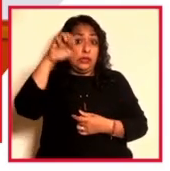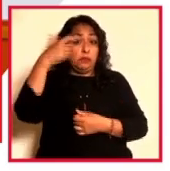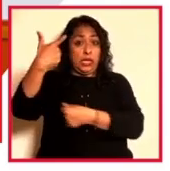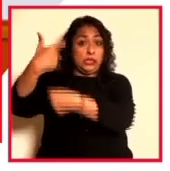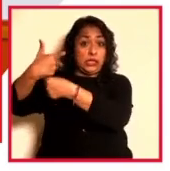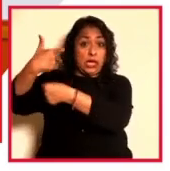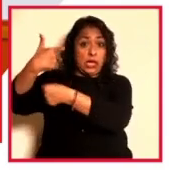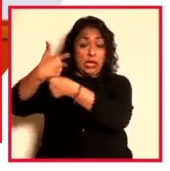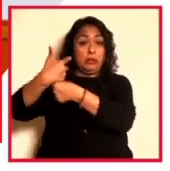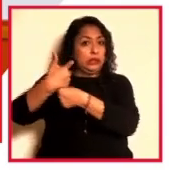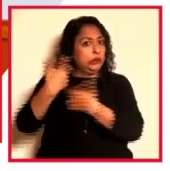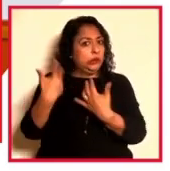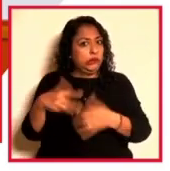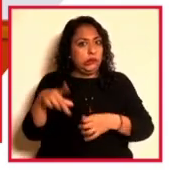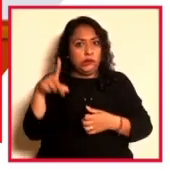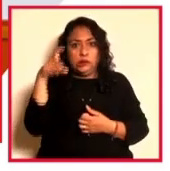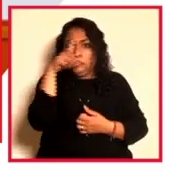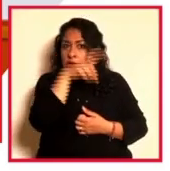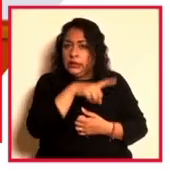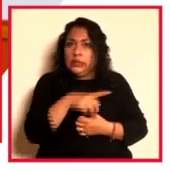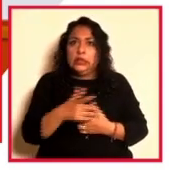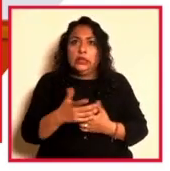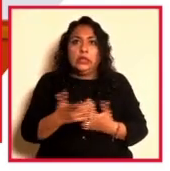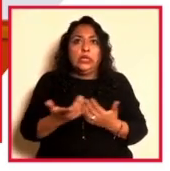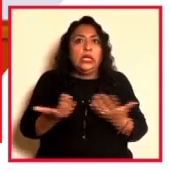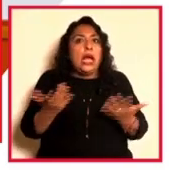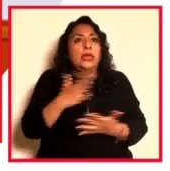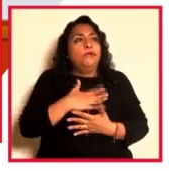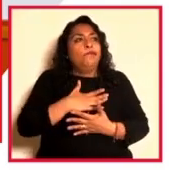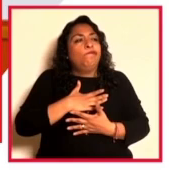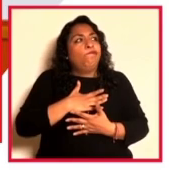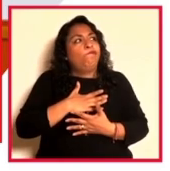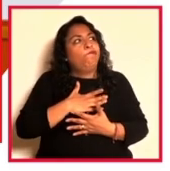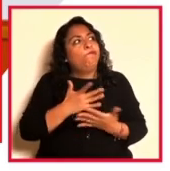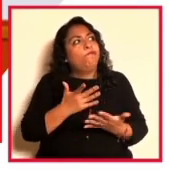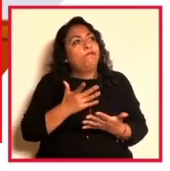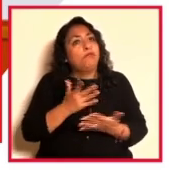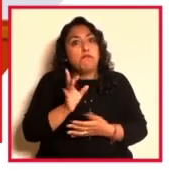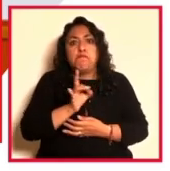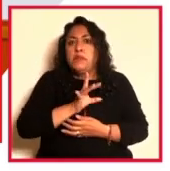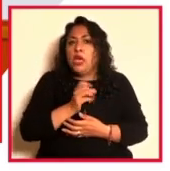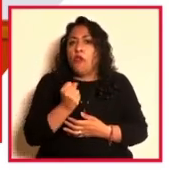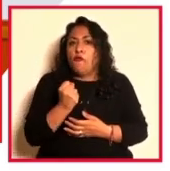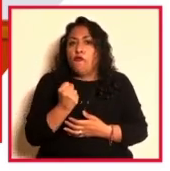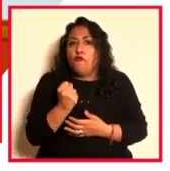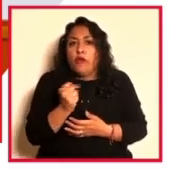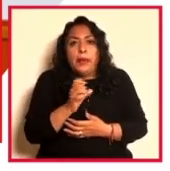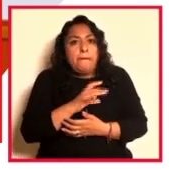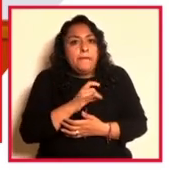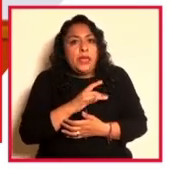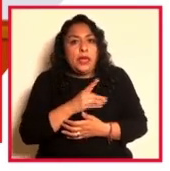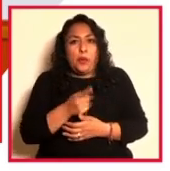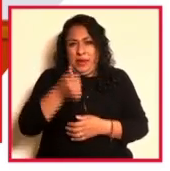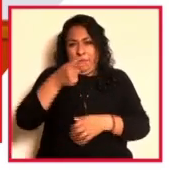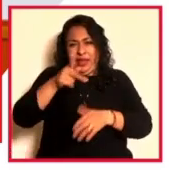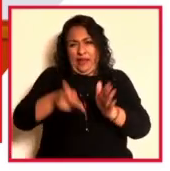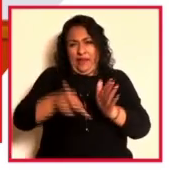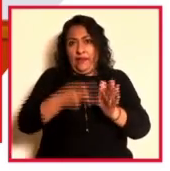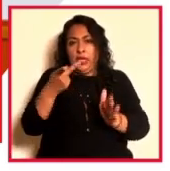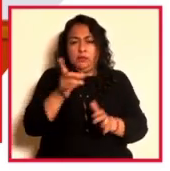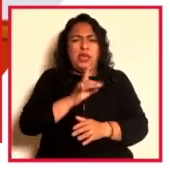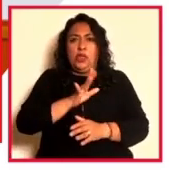difícil No por nada sino que me daba me daba terror La primera vez no me dio terror la segunda